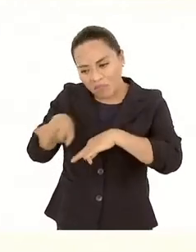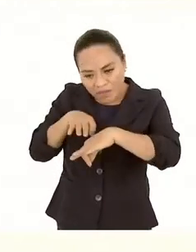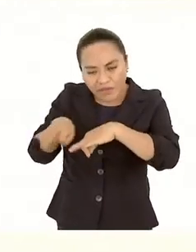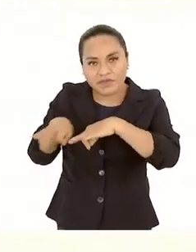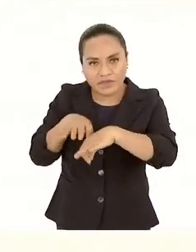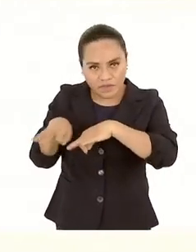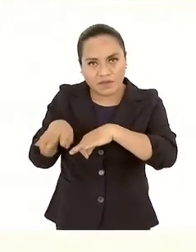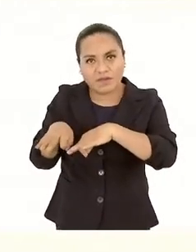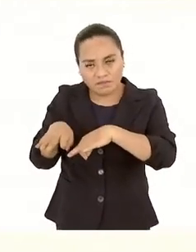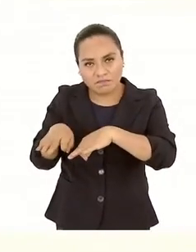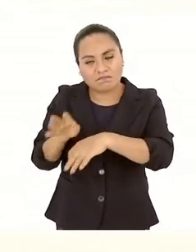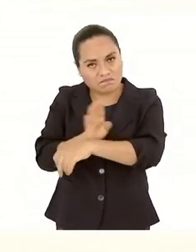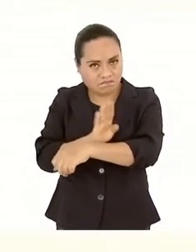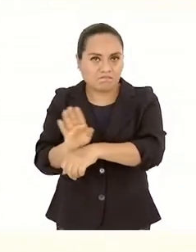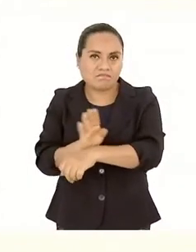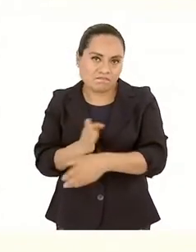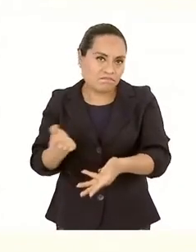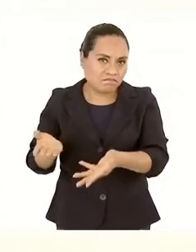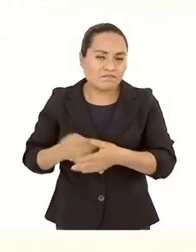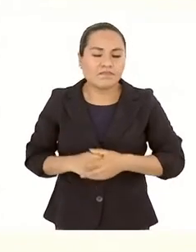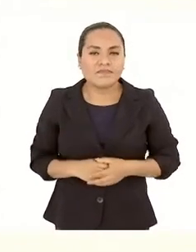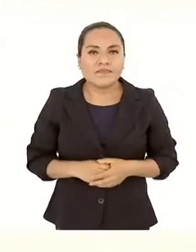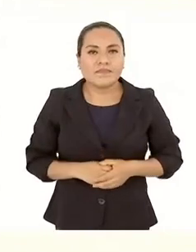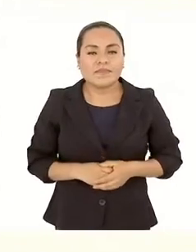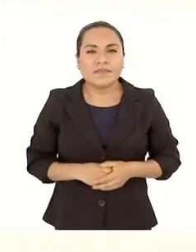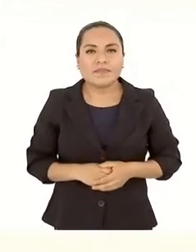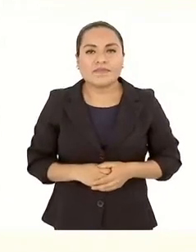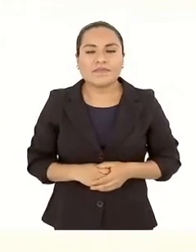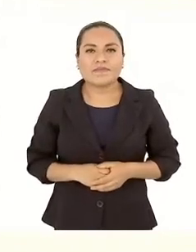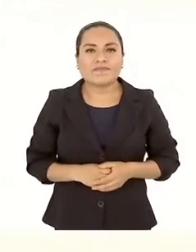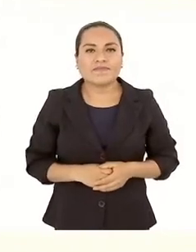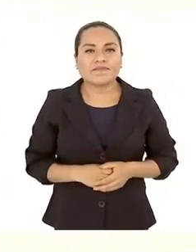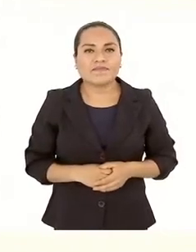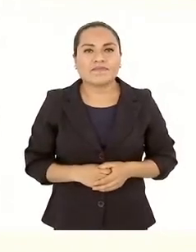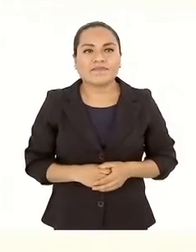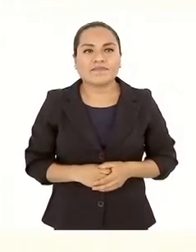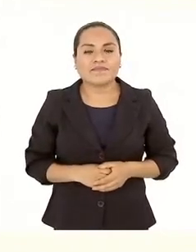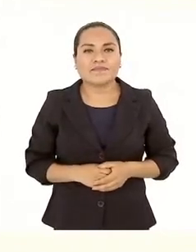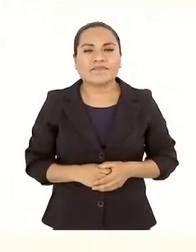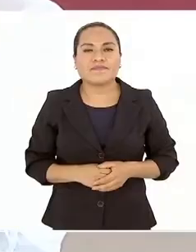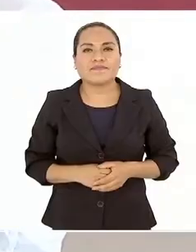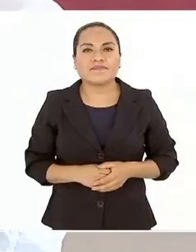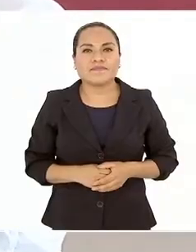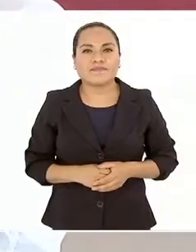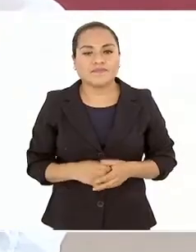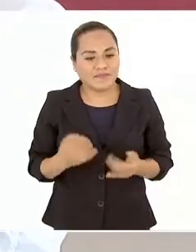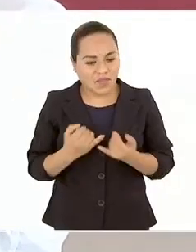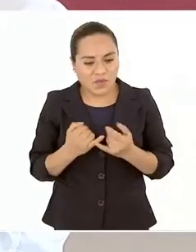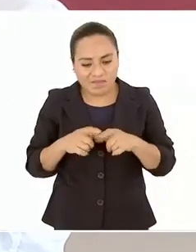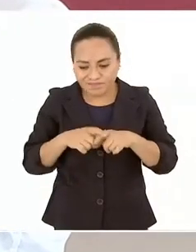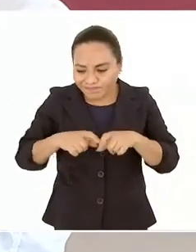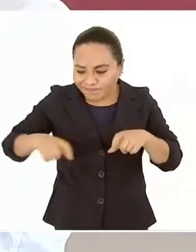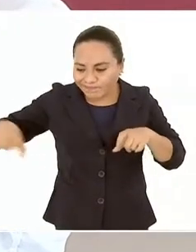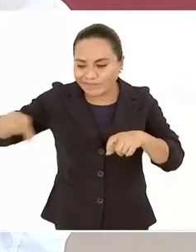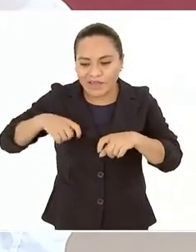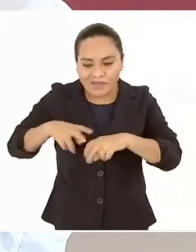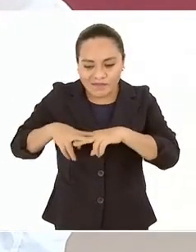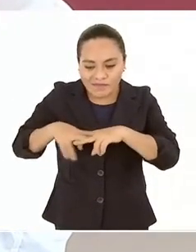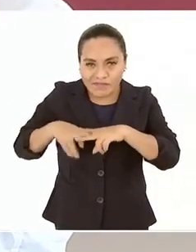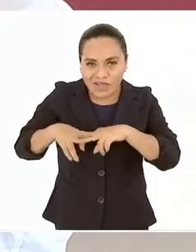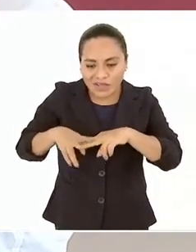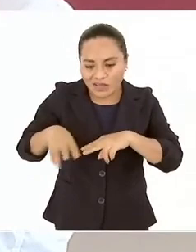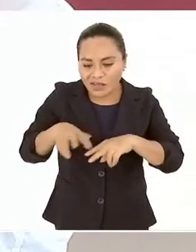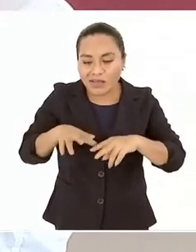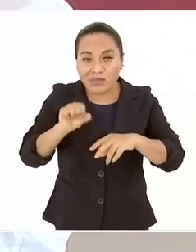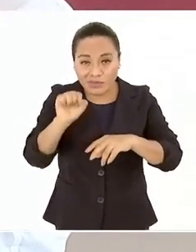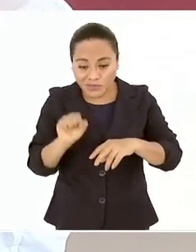Vamos también a rehabilitar las líneas del ferrocarril del